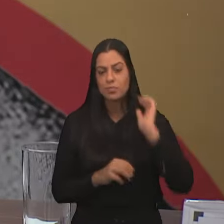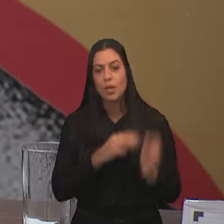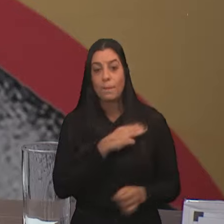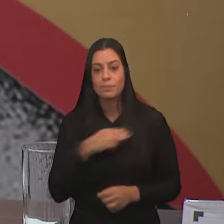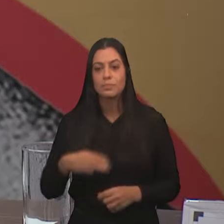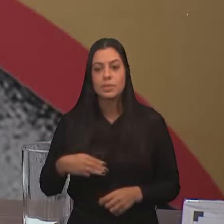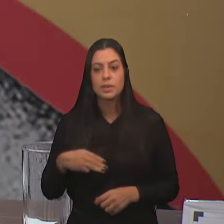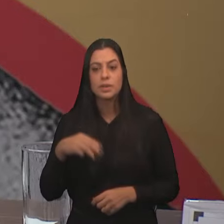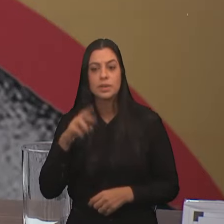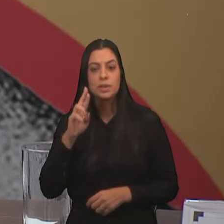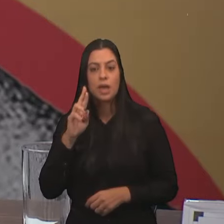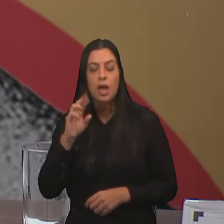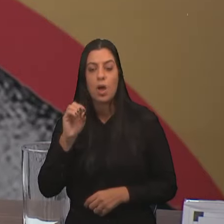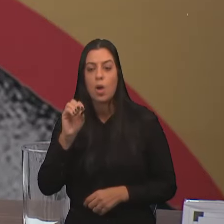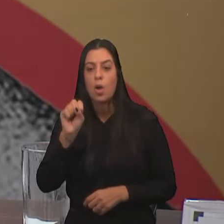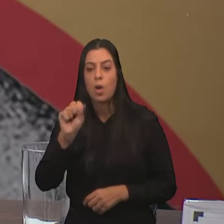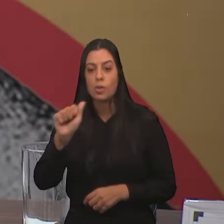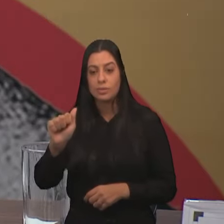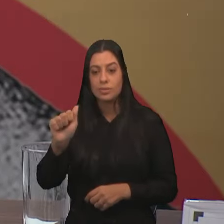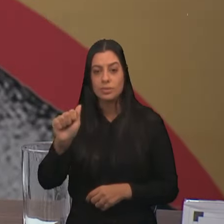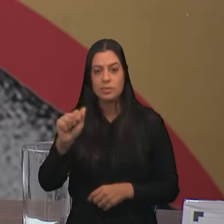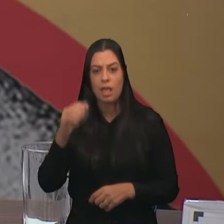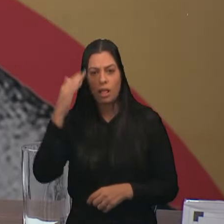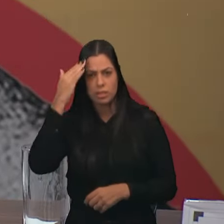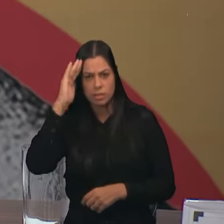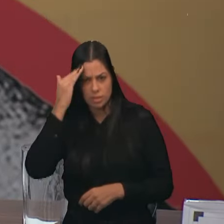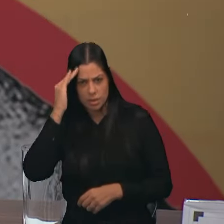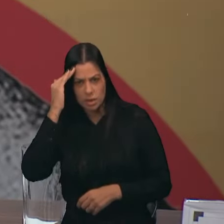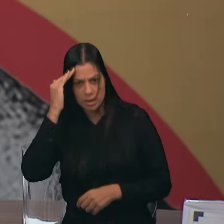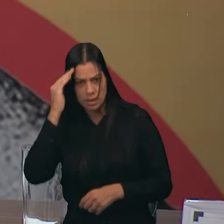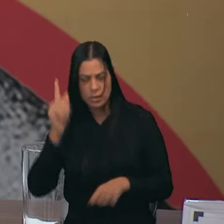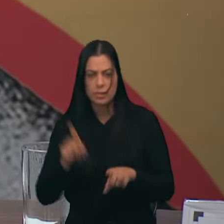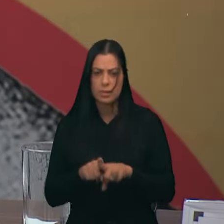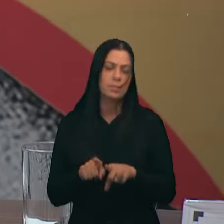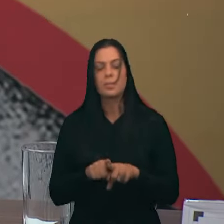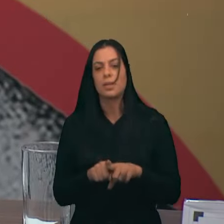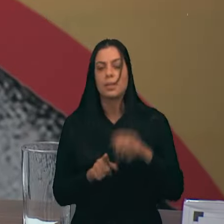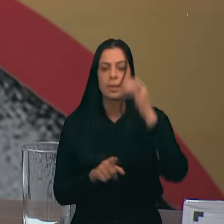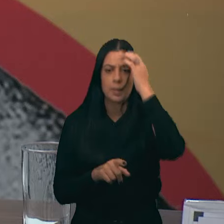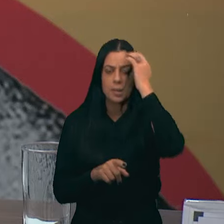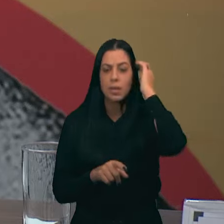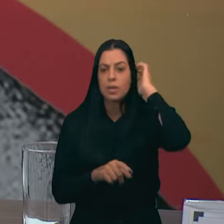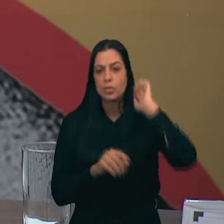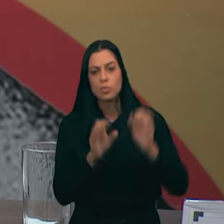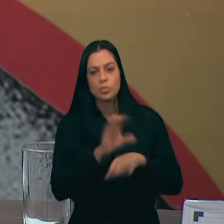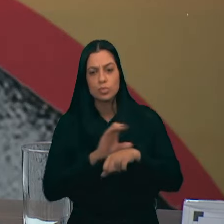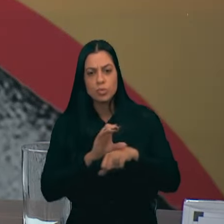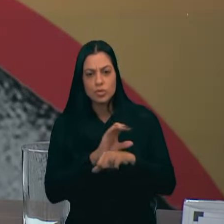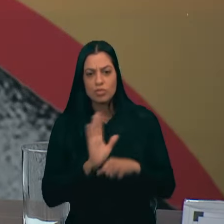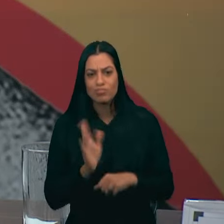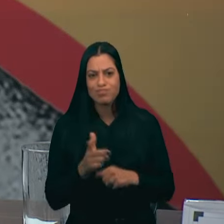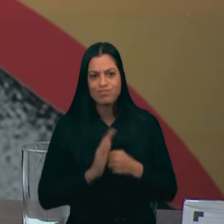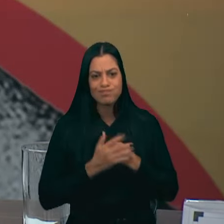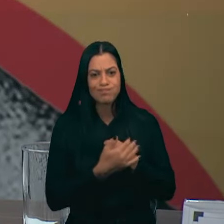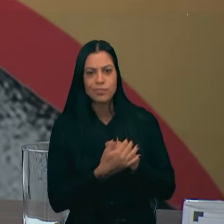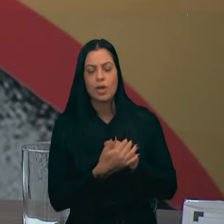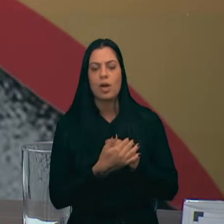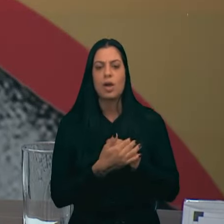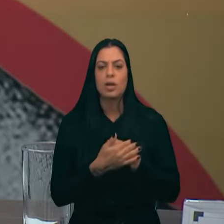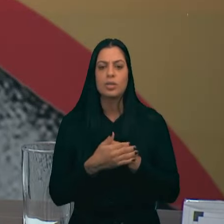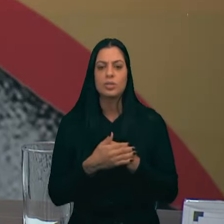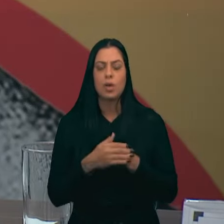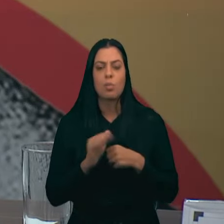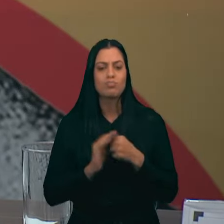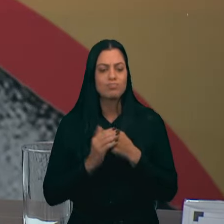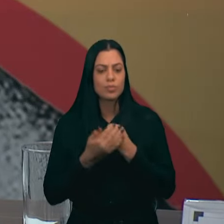Un documento de la ministra Rosa mostró que la Constitución ya protegía los datos